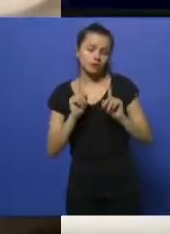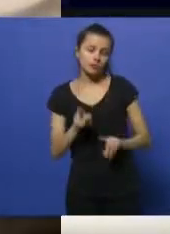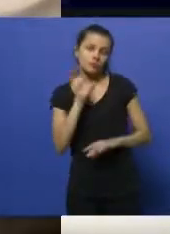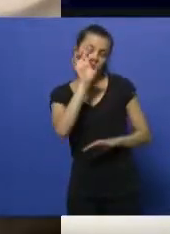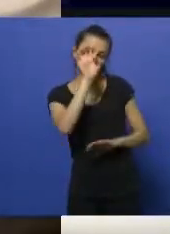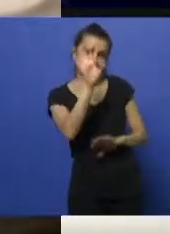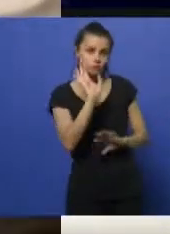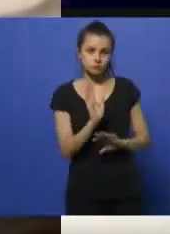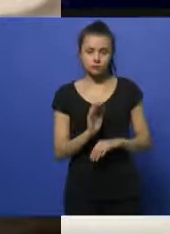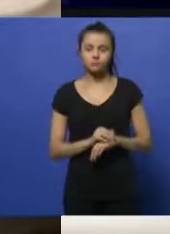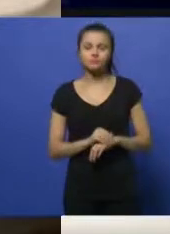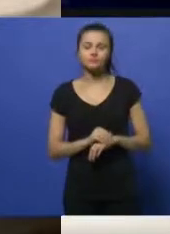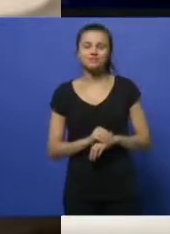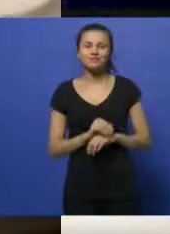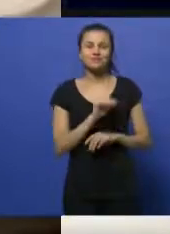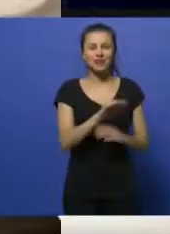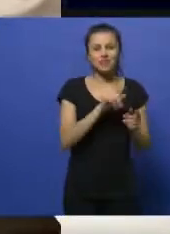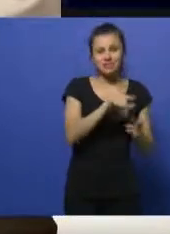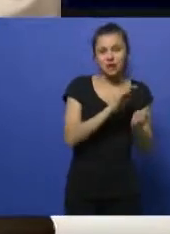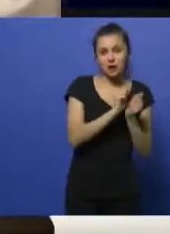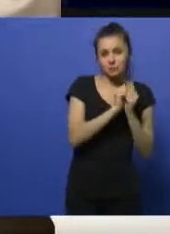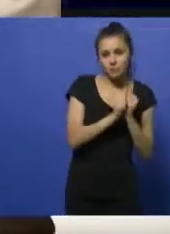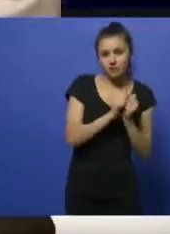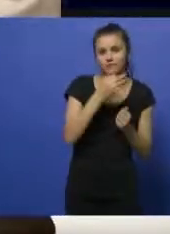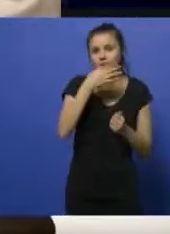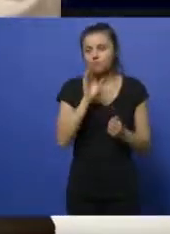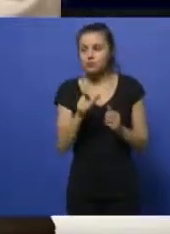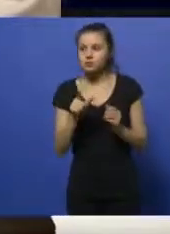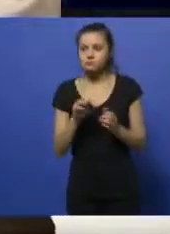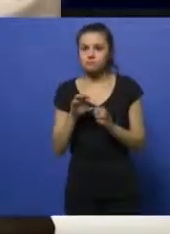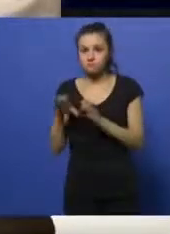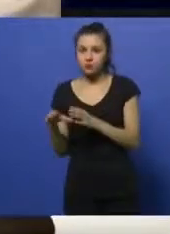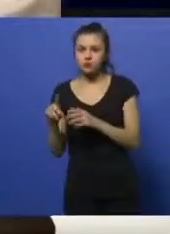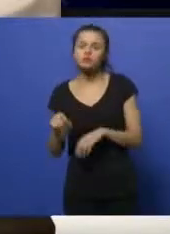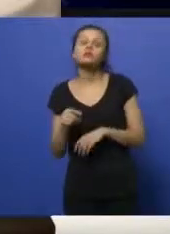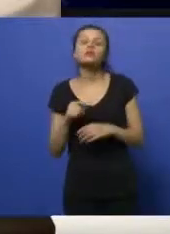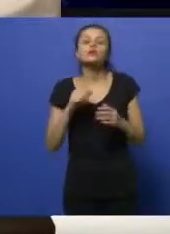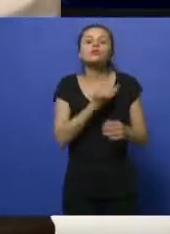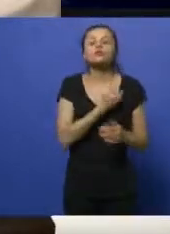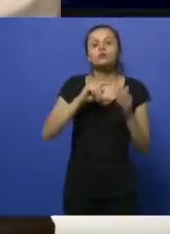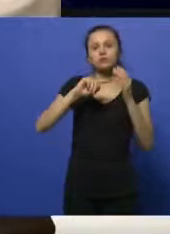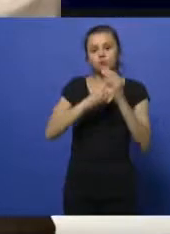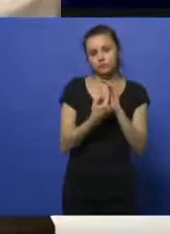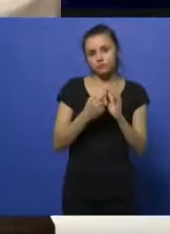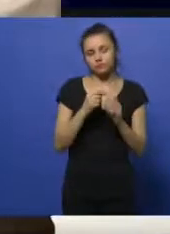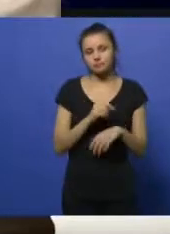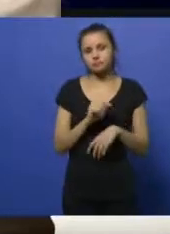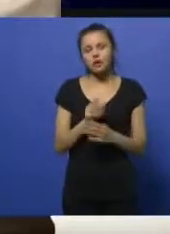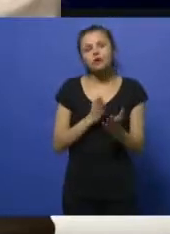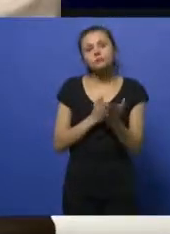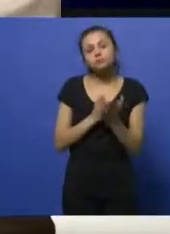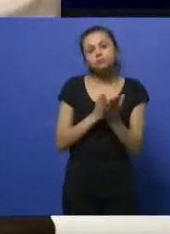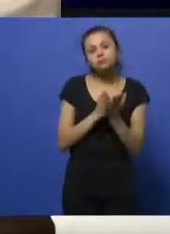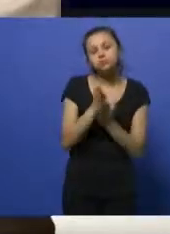nivel provincial, donde la empresa Cotreco ha vendido su parte en la capital provincial, pero sigue con el